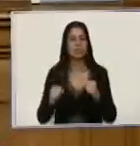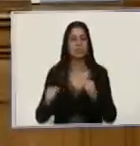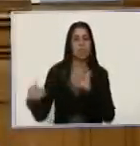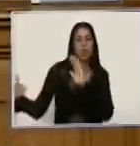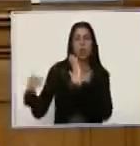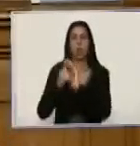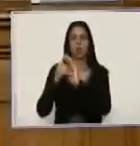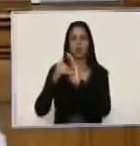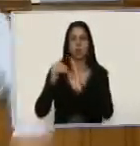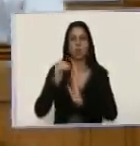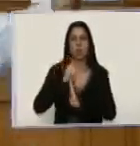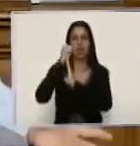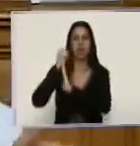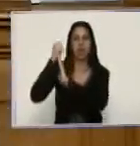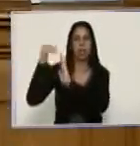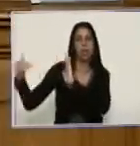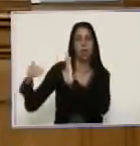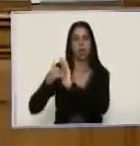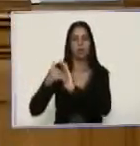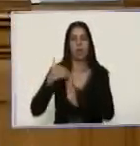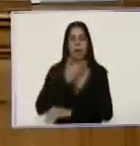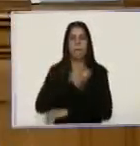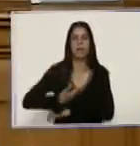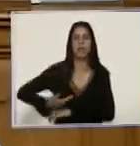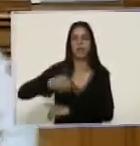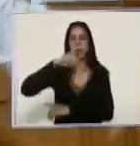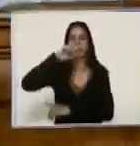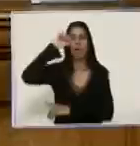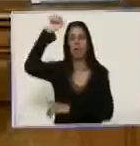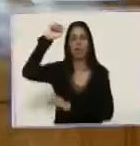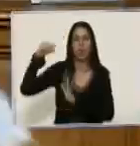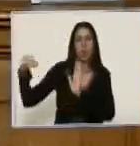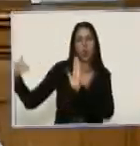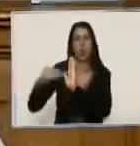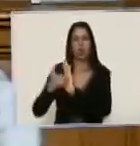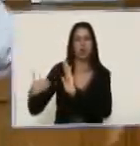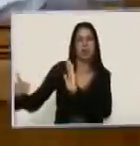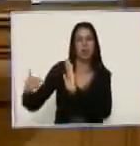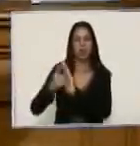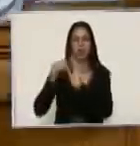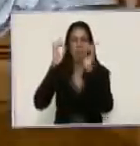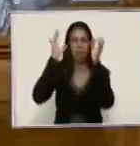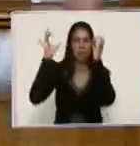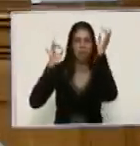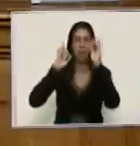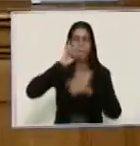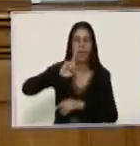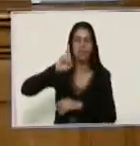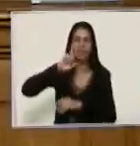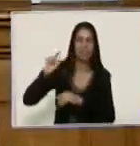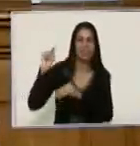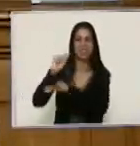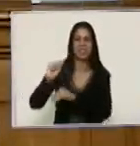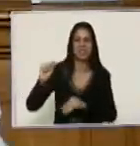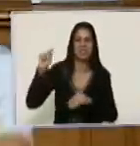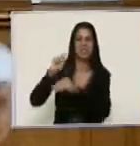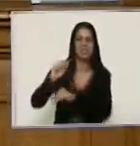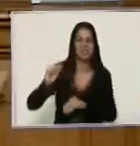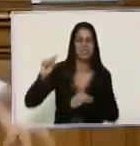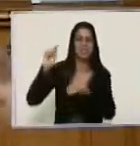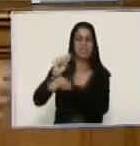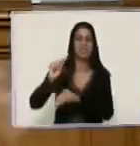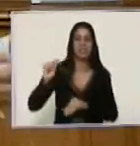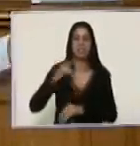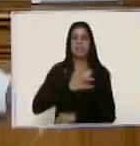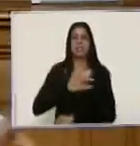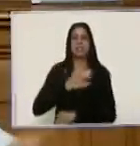¿vale? Al presidente Maduro, como sea, lo han atacado pero tremendamente, y nos duele porque